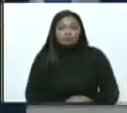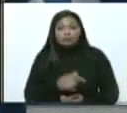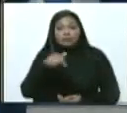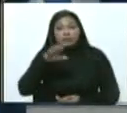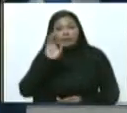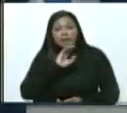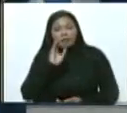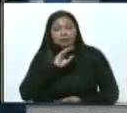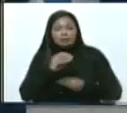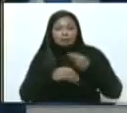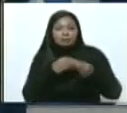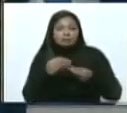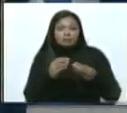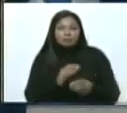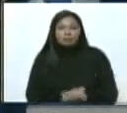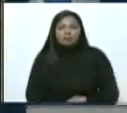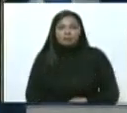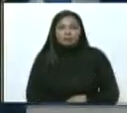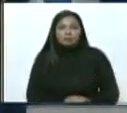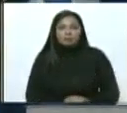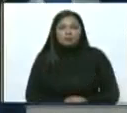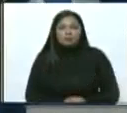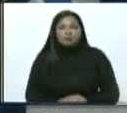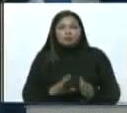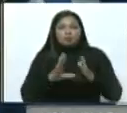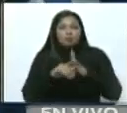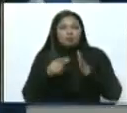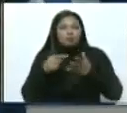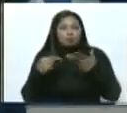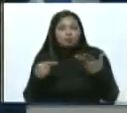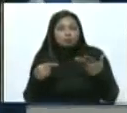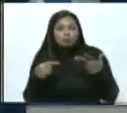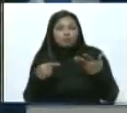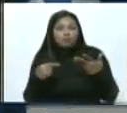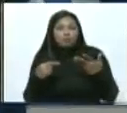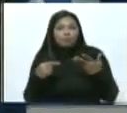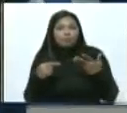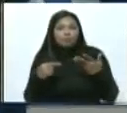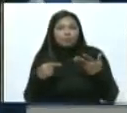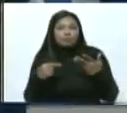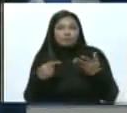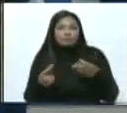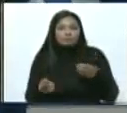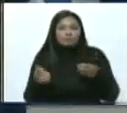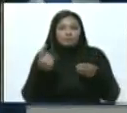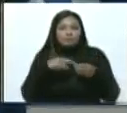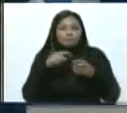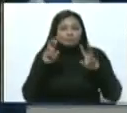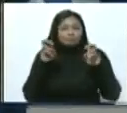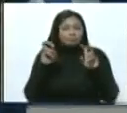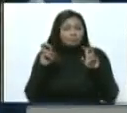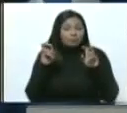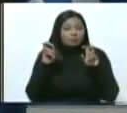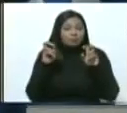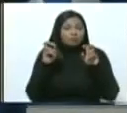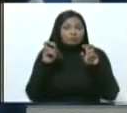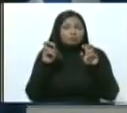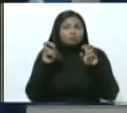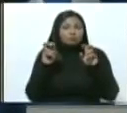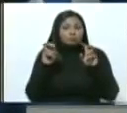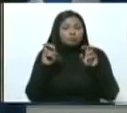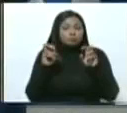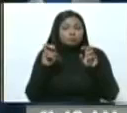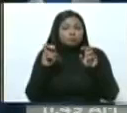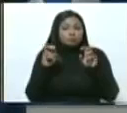obviamente. Se le imputarán los delitos de tráfico ilícito de material estratégico, asociación y suposición